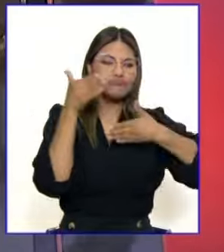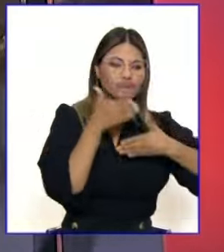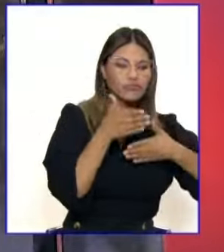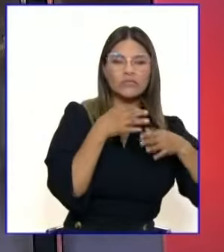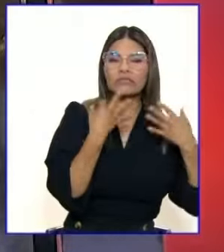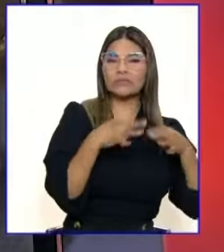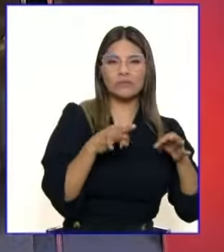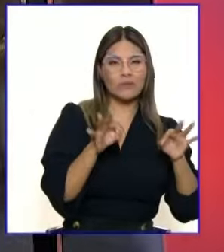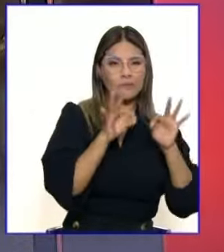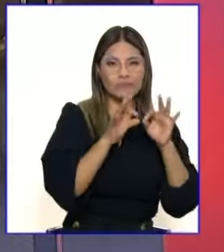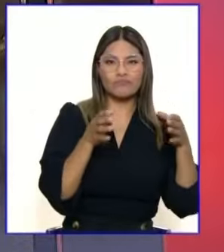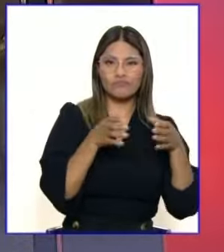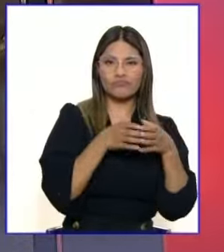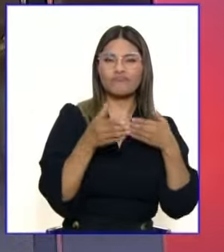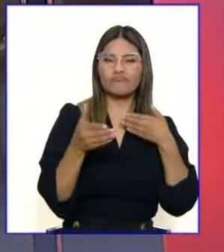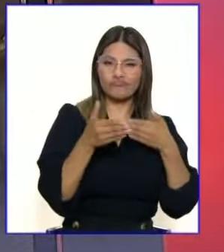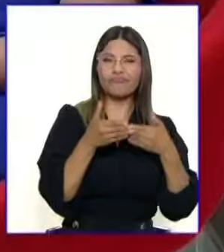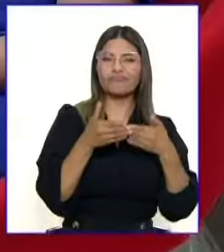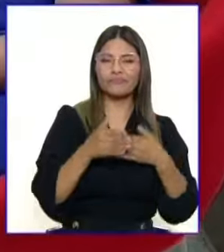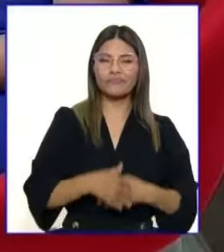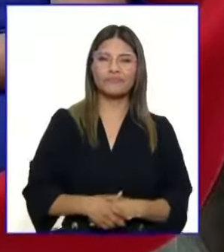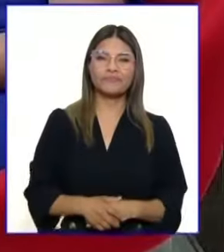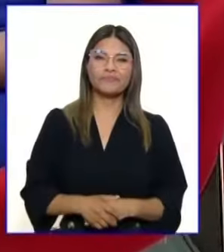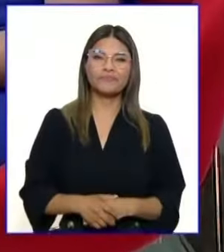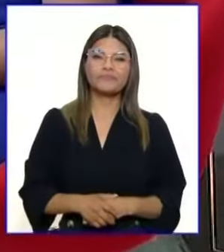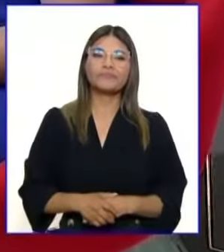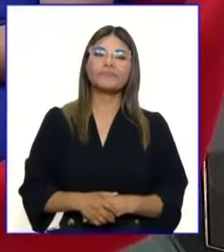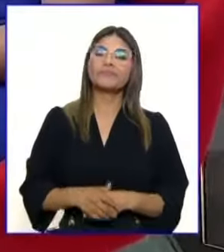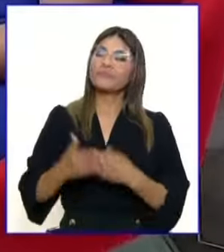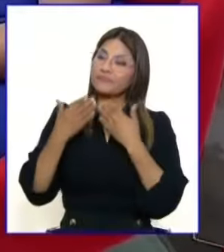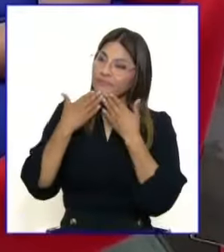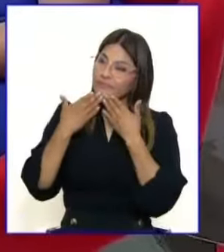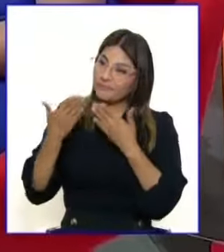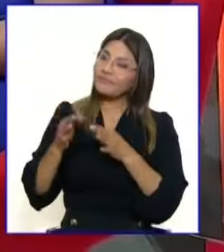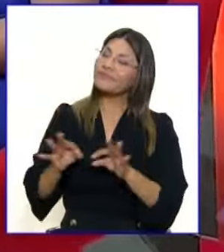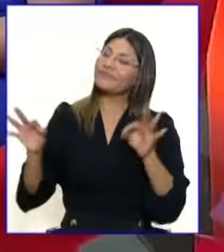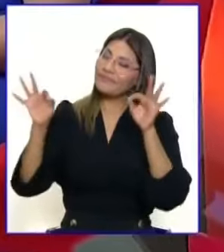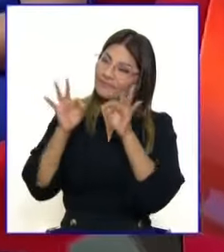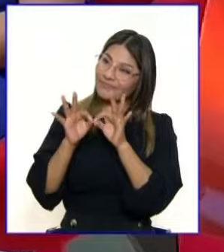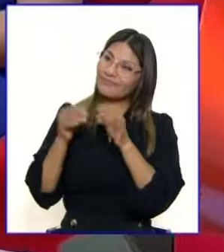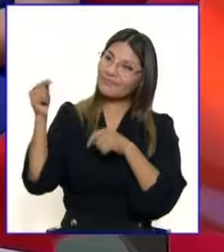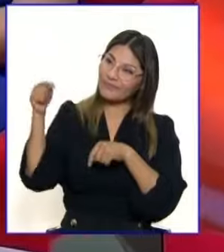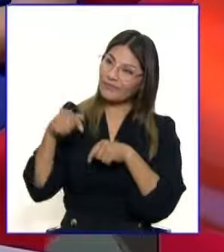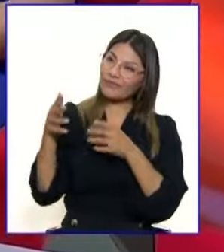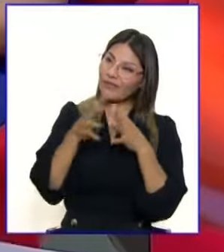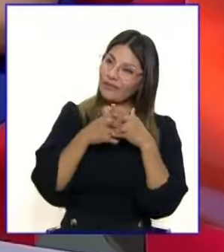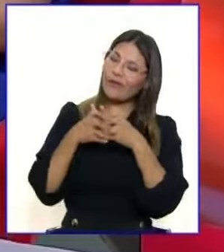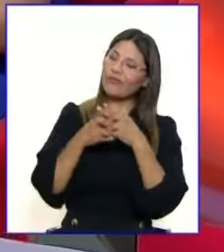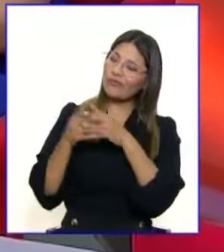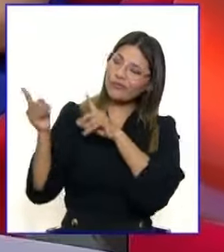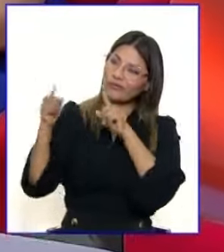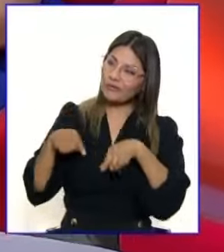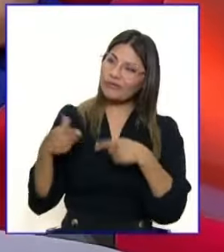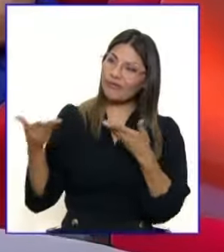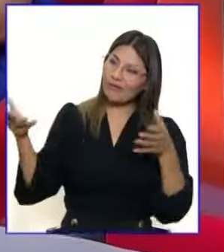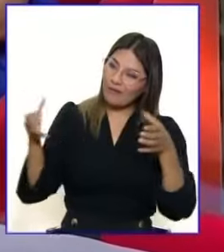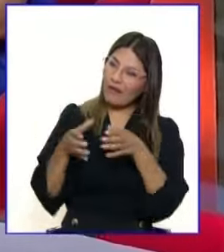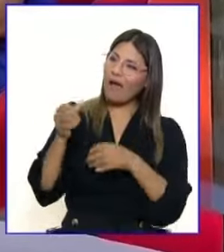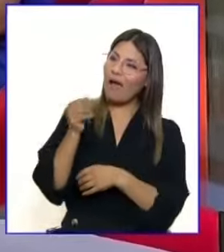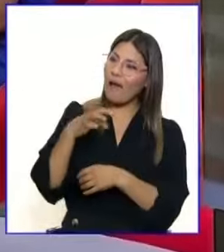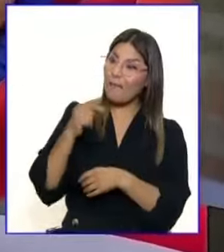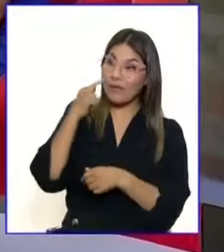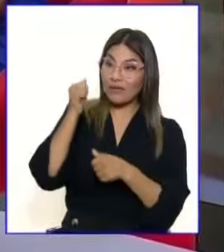ella. Natalia, ha sido muy interesante conversar con usted con respecto a los desafíos de la política exterior de los Estados Unidos de cara a APEC, de cara a la región